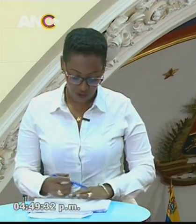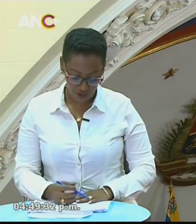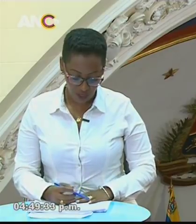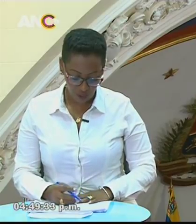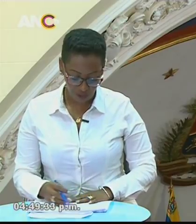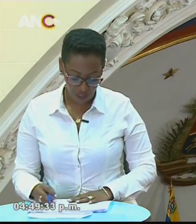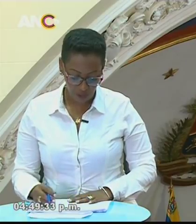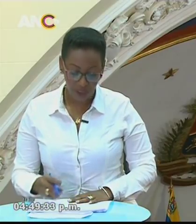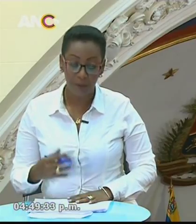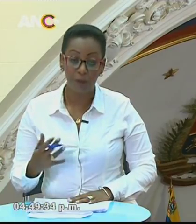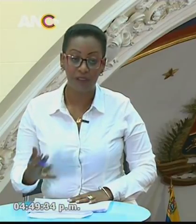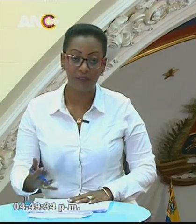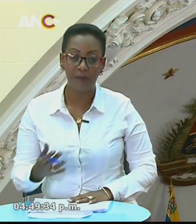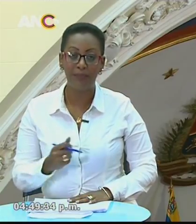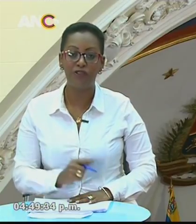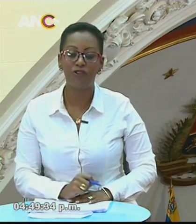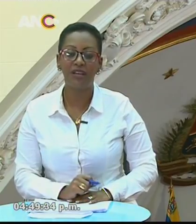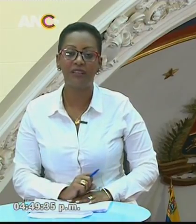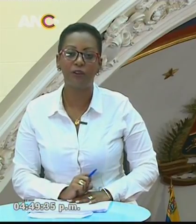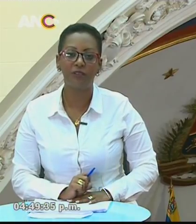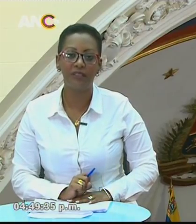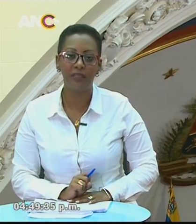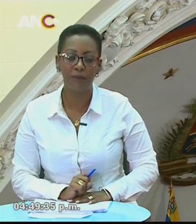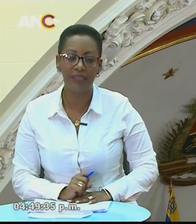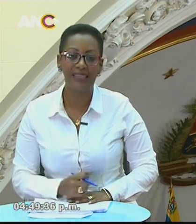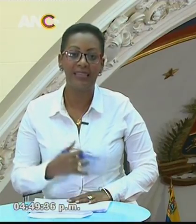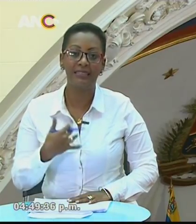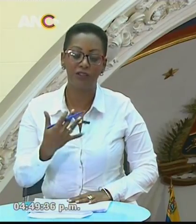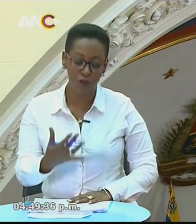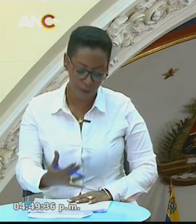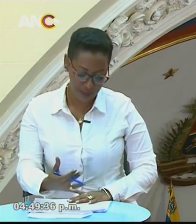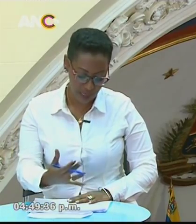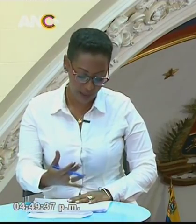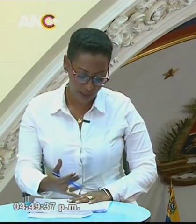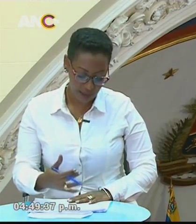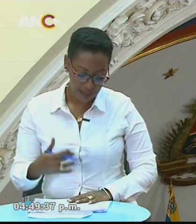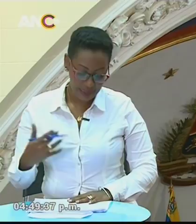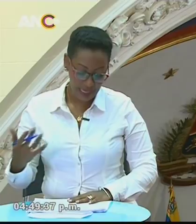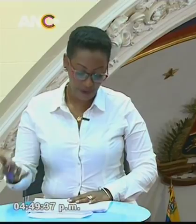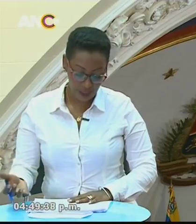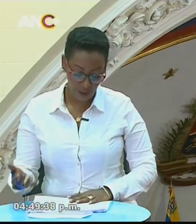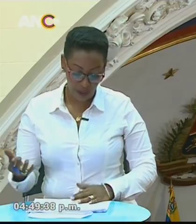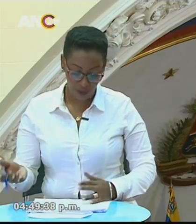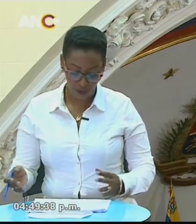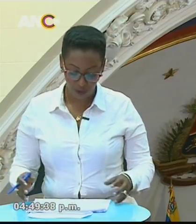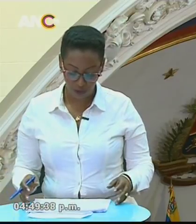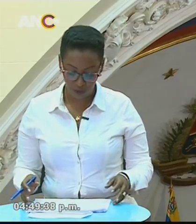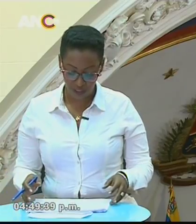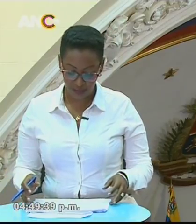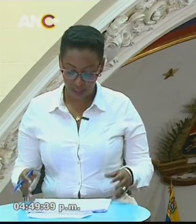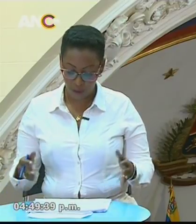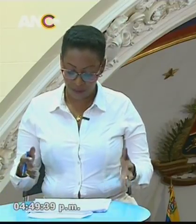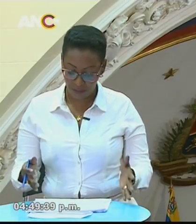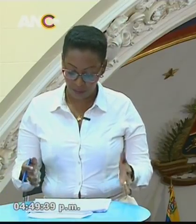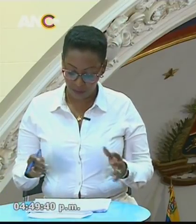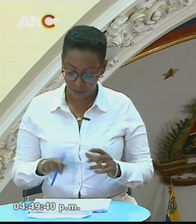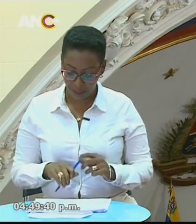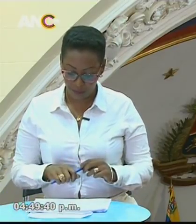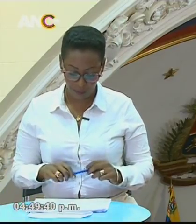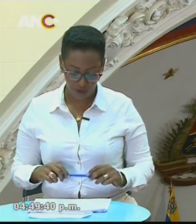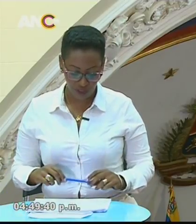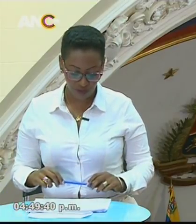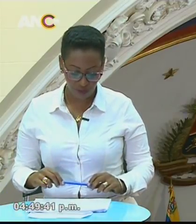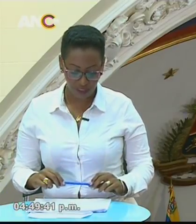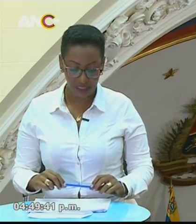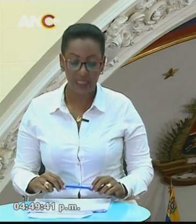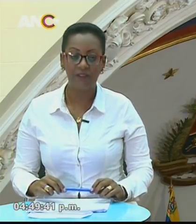los precios acordados. Es importante mencionar y recordarles también que la sesión pasada se avaló en acuerdo constituyente de acompañamiento y respaldo